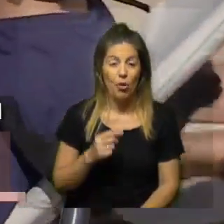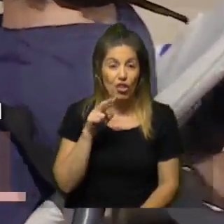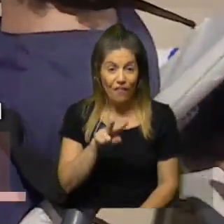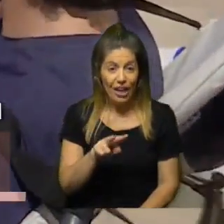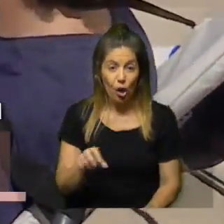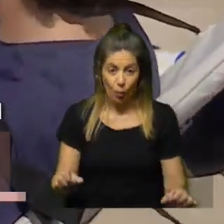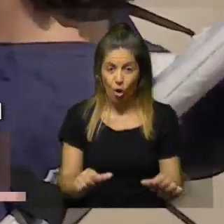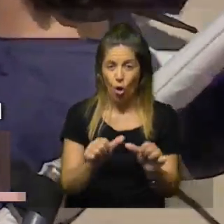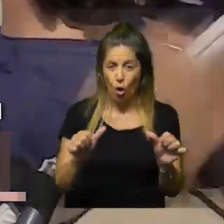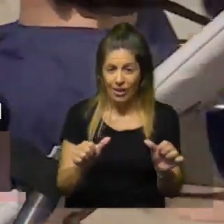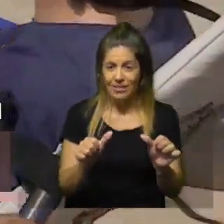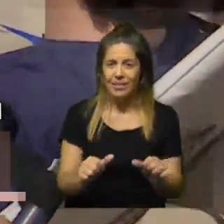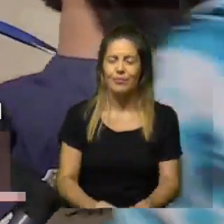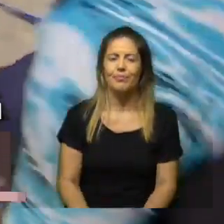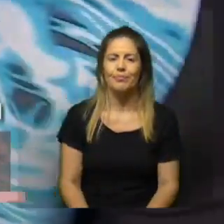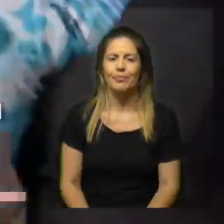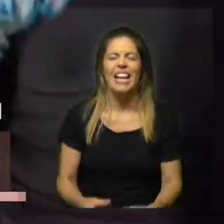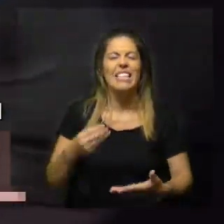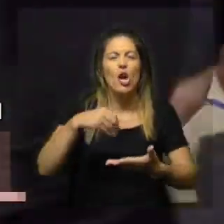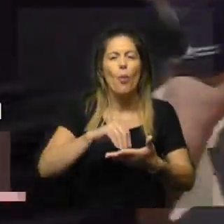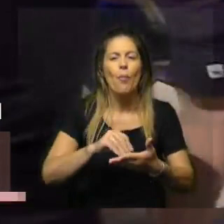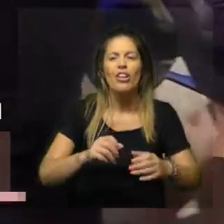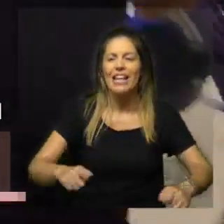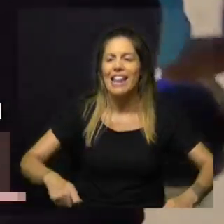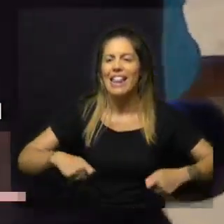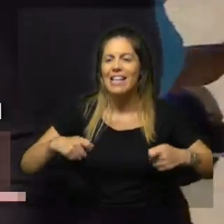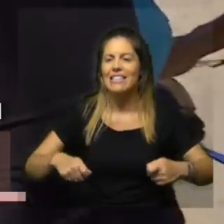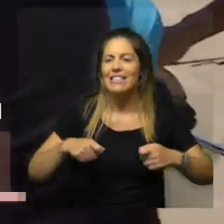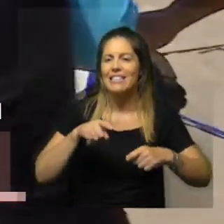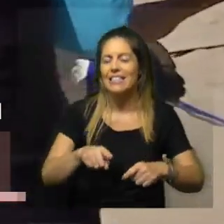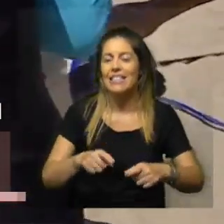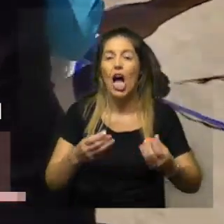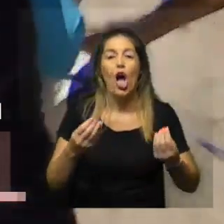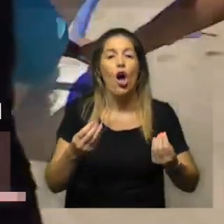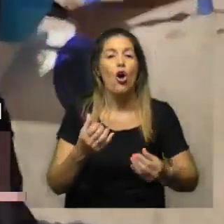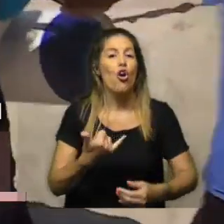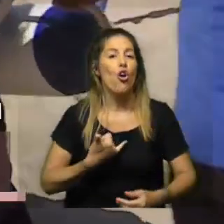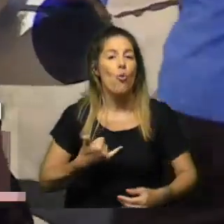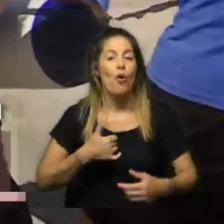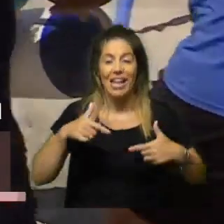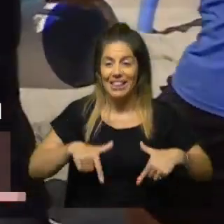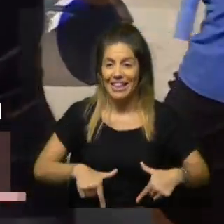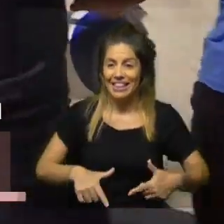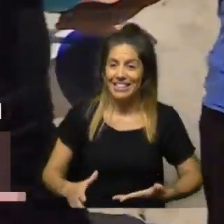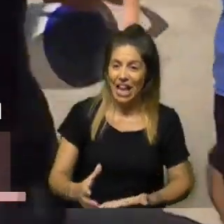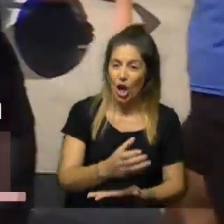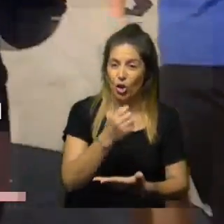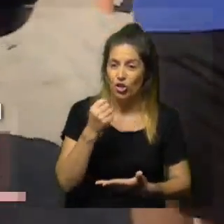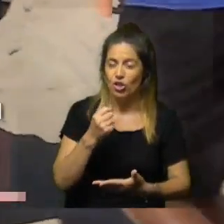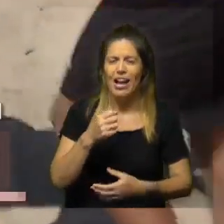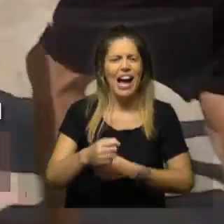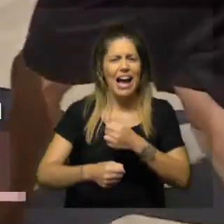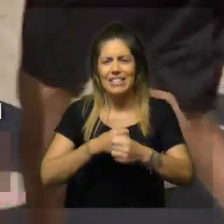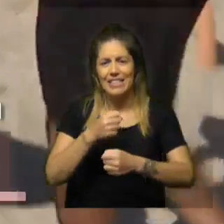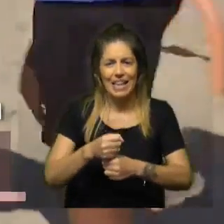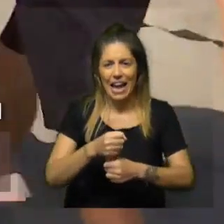recorrido. ¿De qué se componen estas sillas anfibias y bueno, y cómo la comuna logró conseguirlas? Las sillas anfibias hace años ya que están en